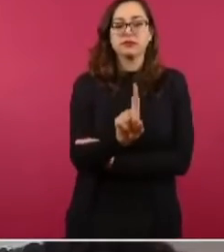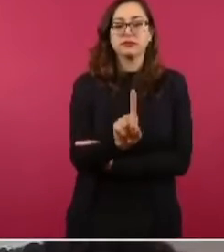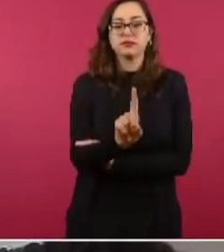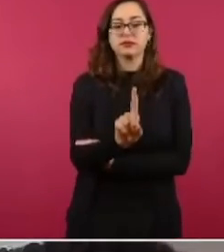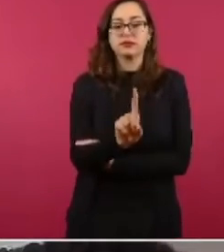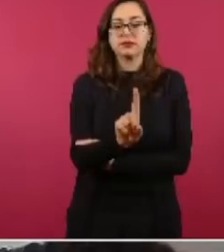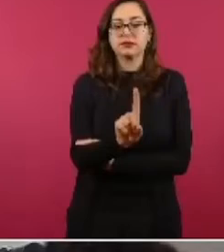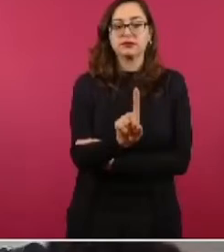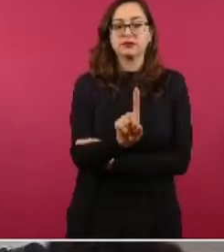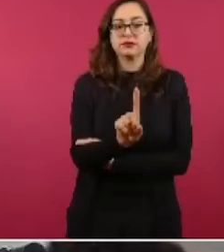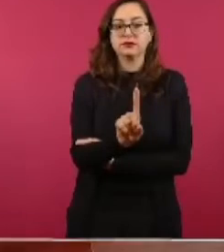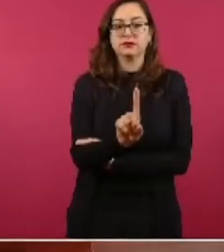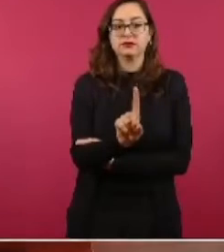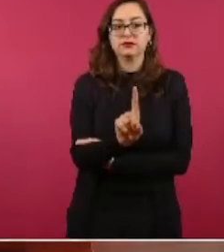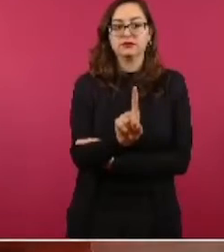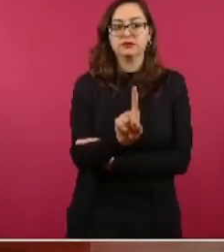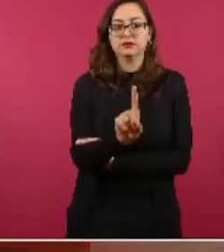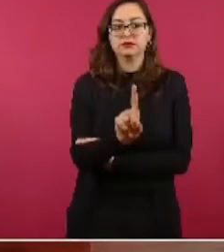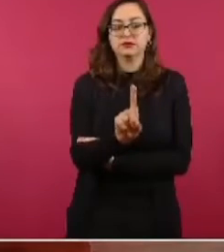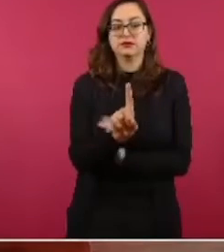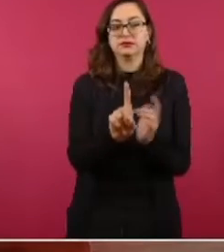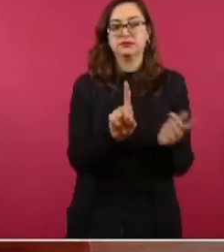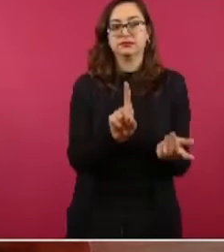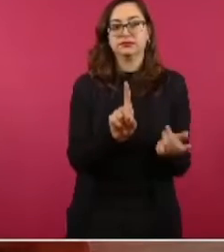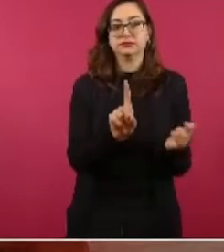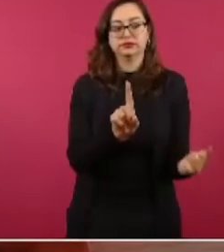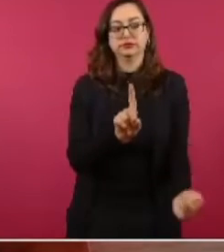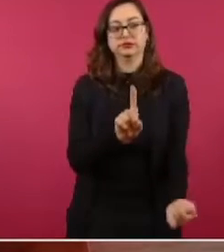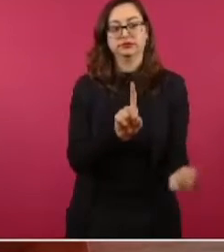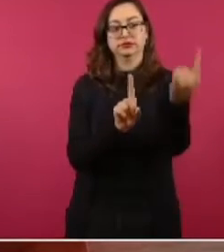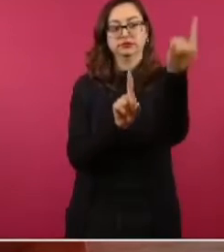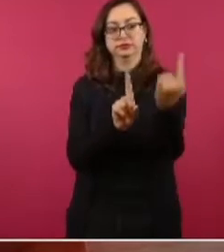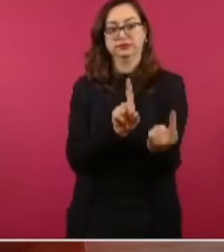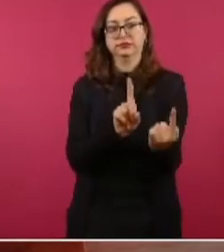de la oposición, que era entonces Corby,